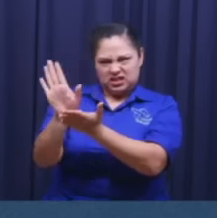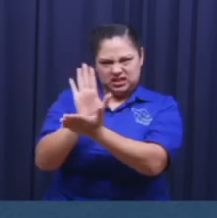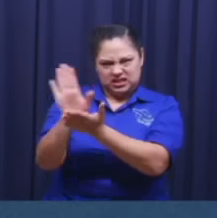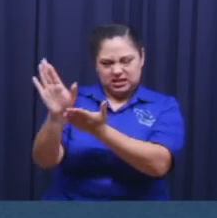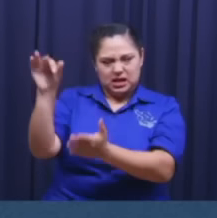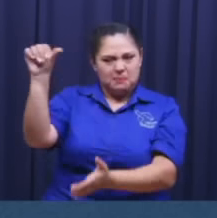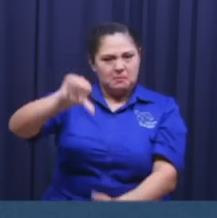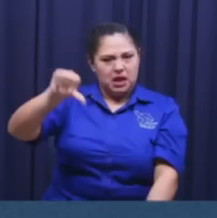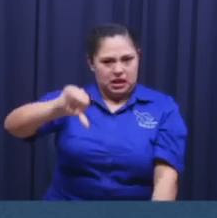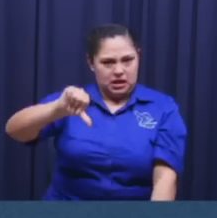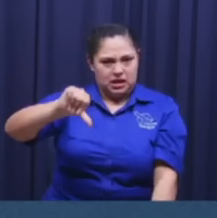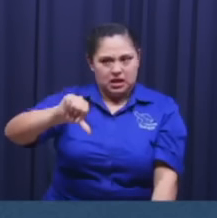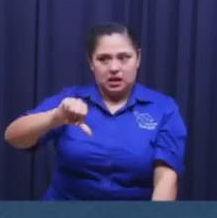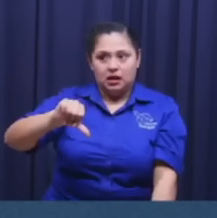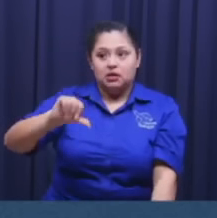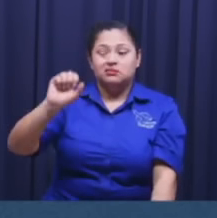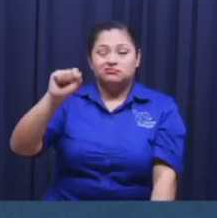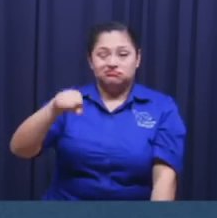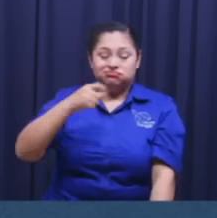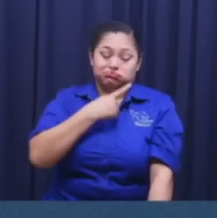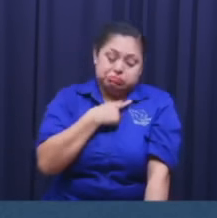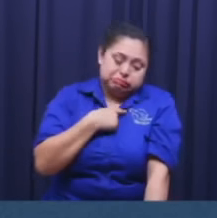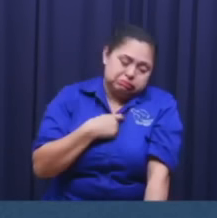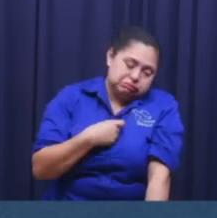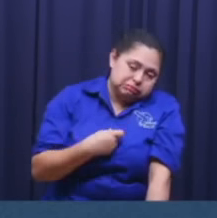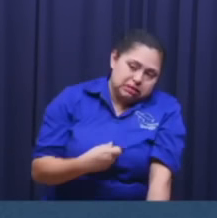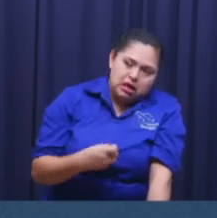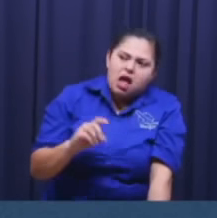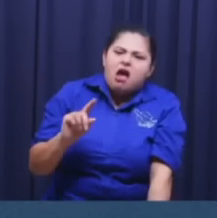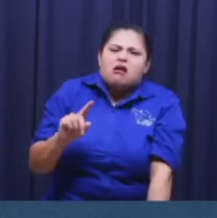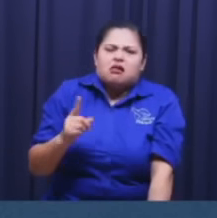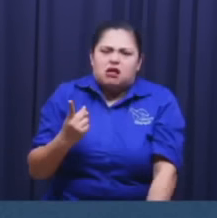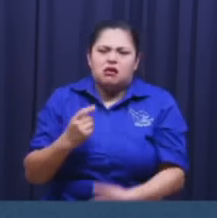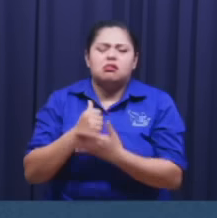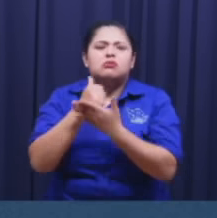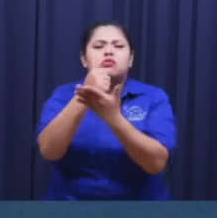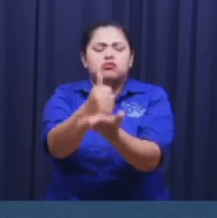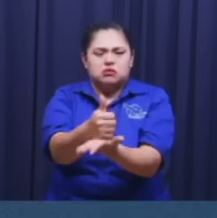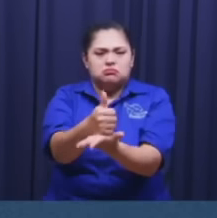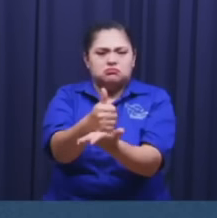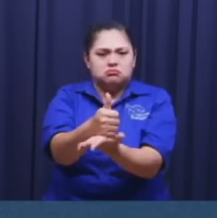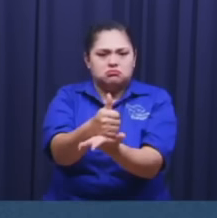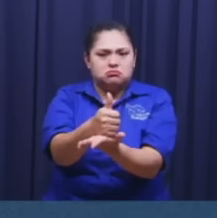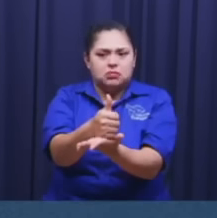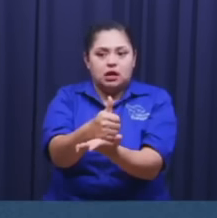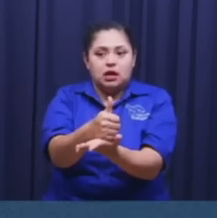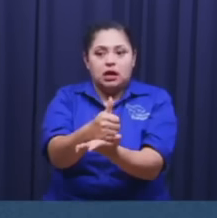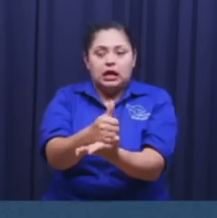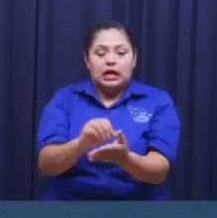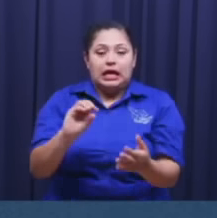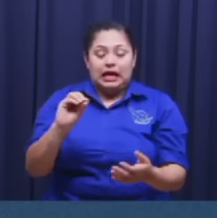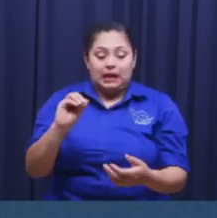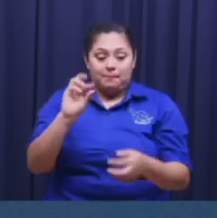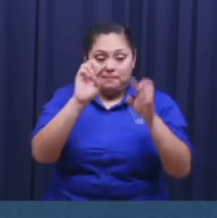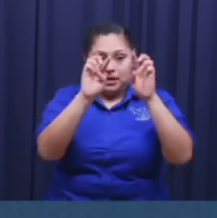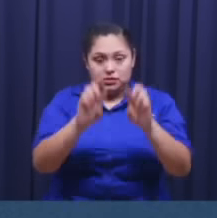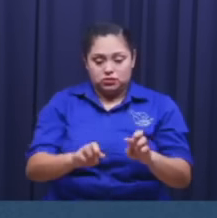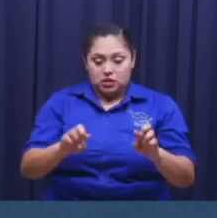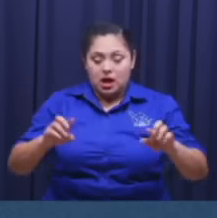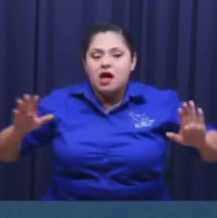males, si se deprime, ¿quién lo sostendrá? El animoso.